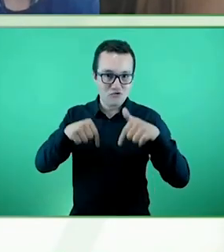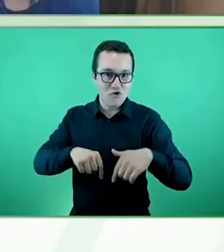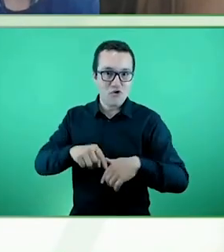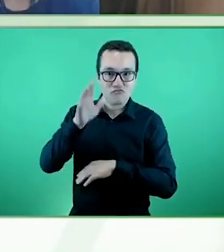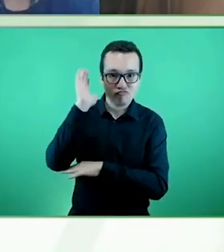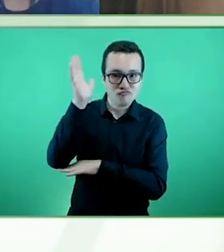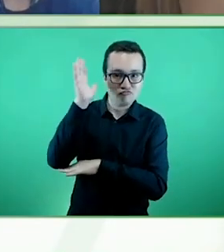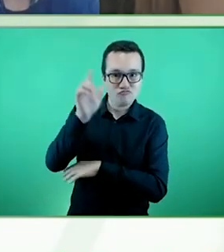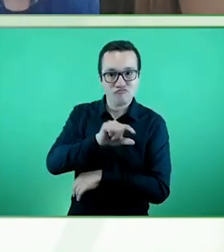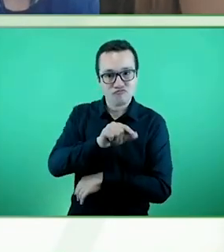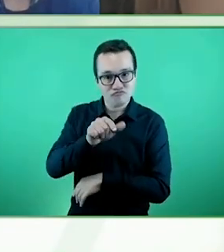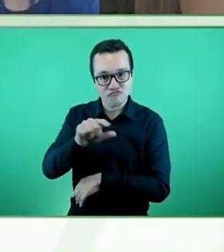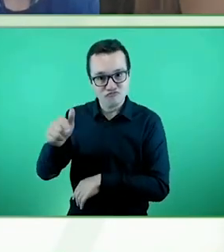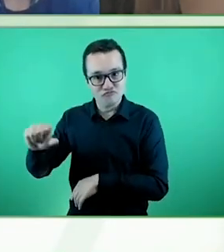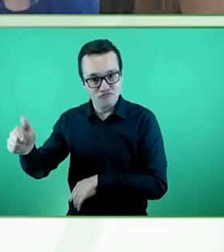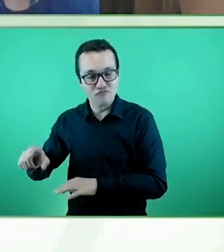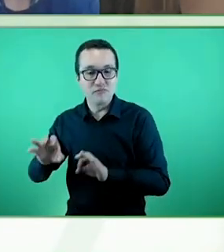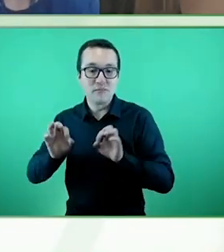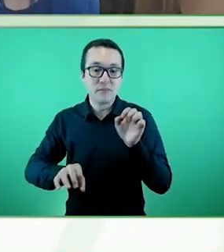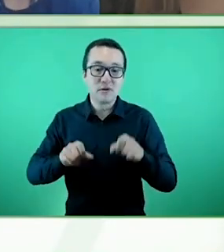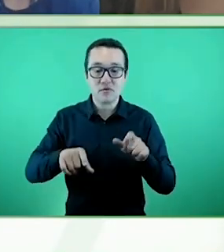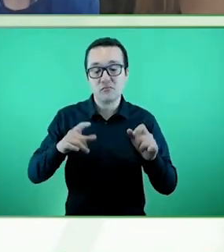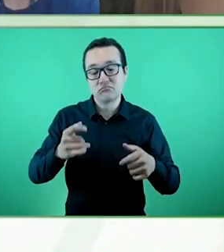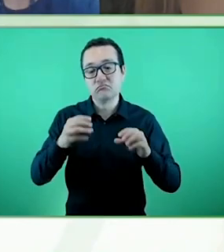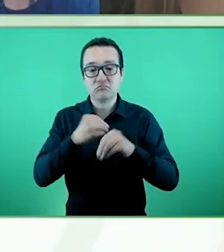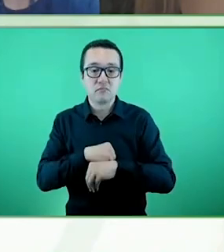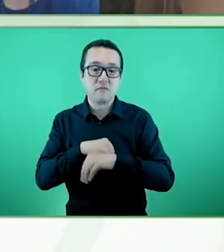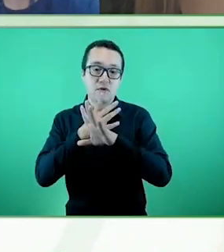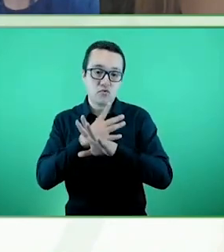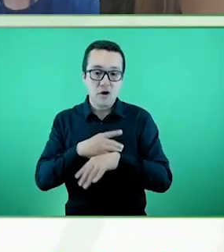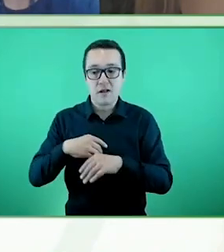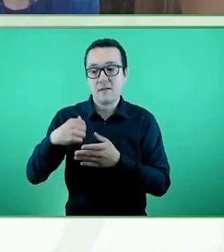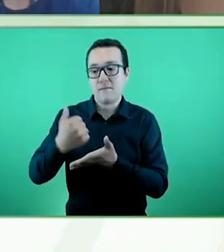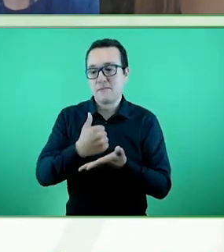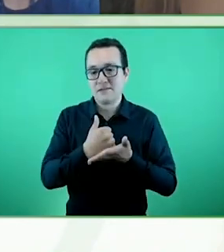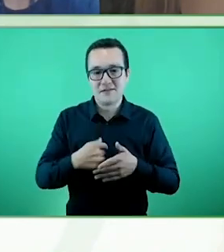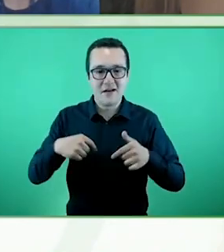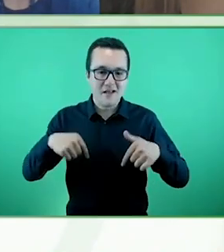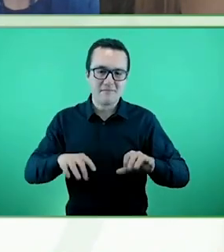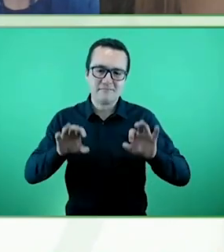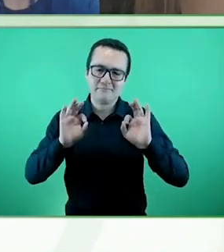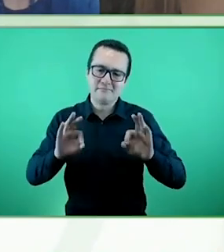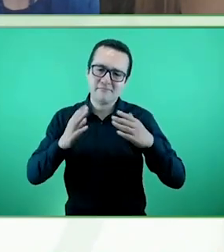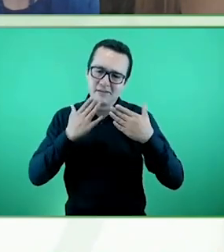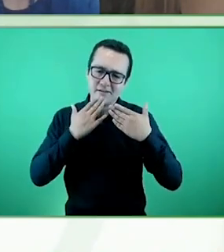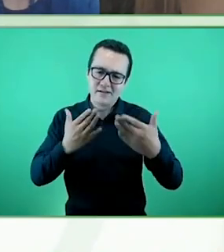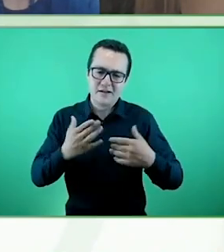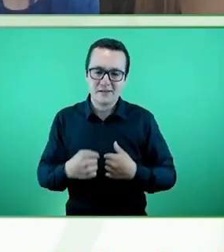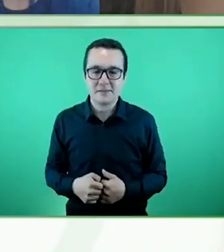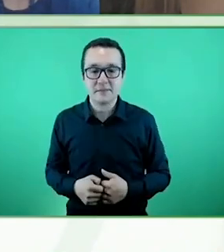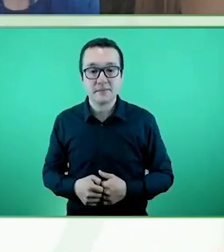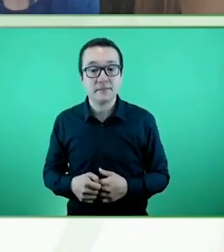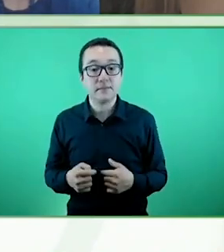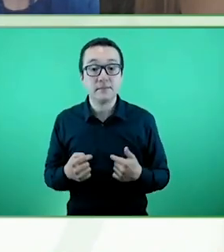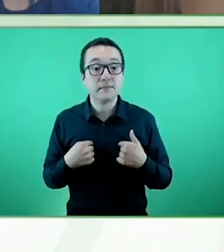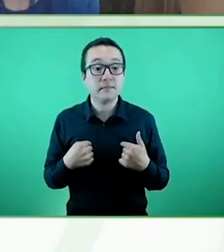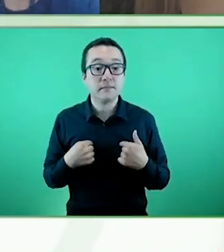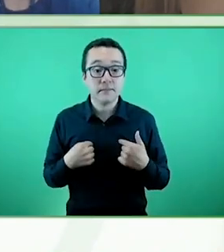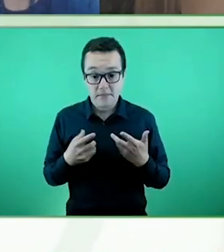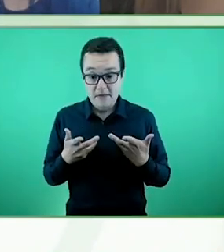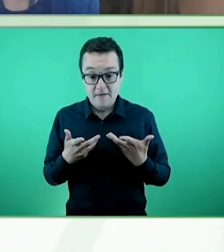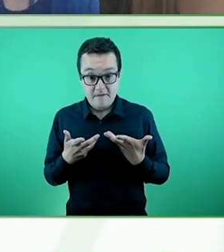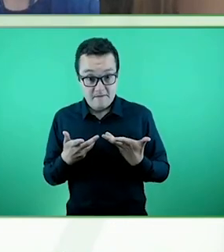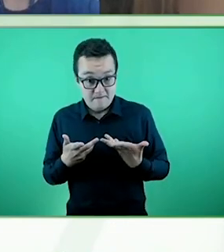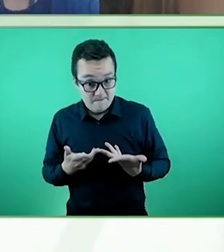virtuales y presenciales que están con nosotros acá. Quiero terminar esta sesión